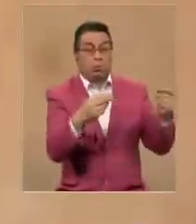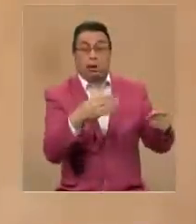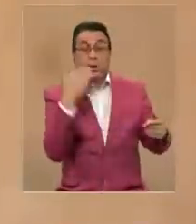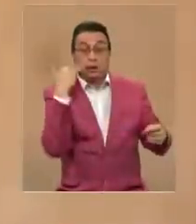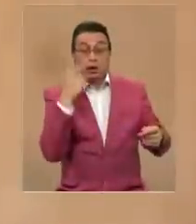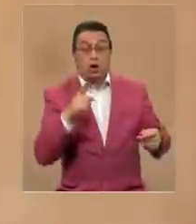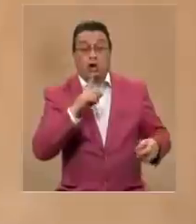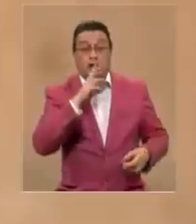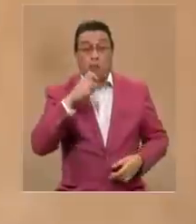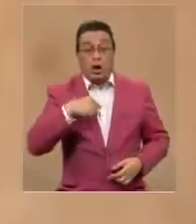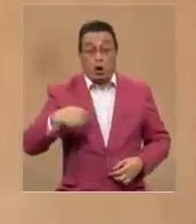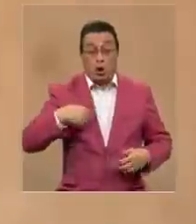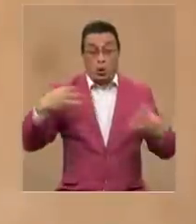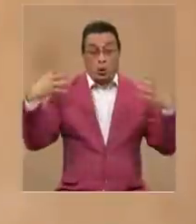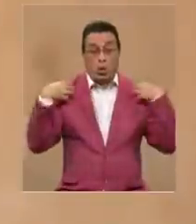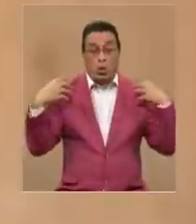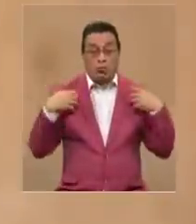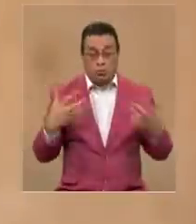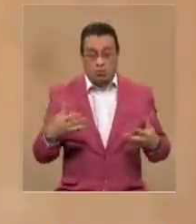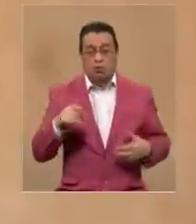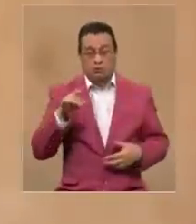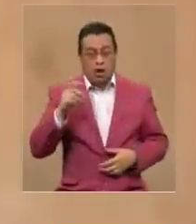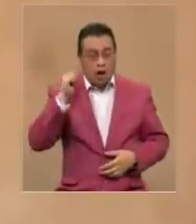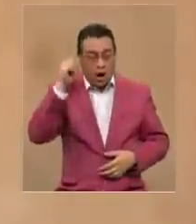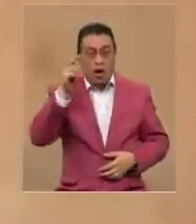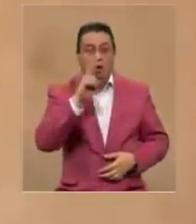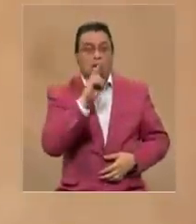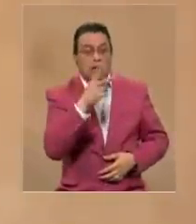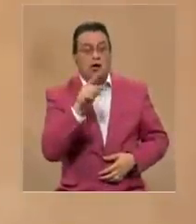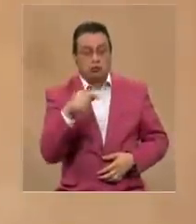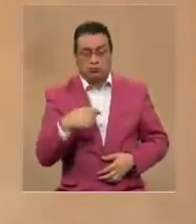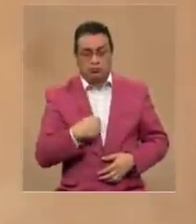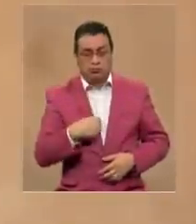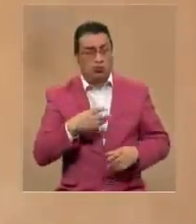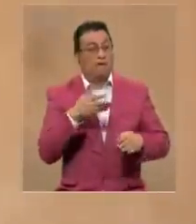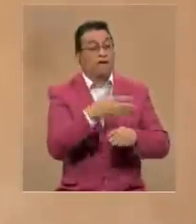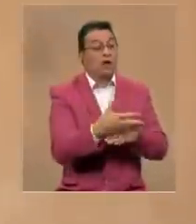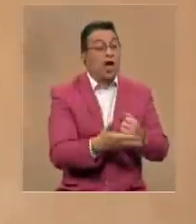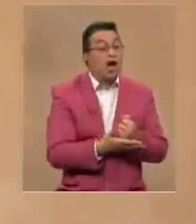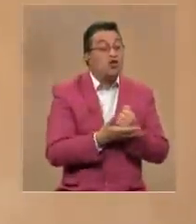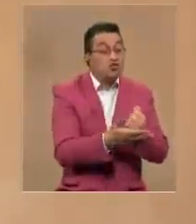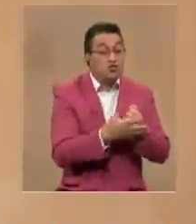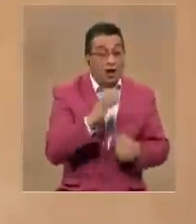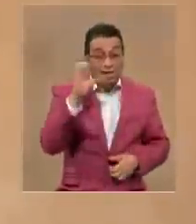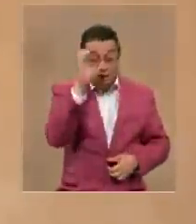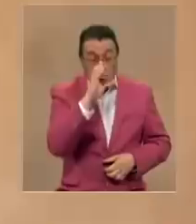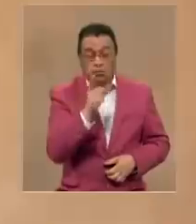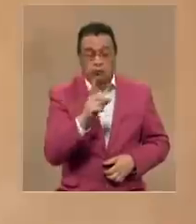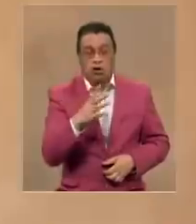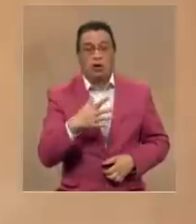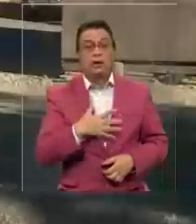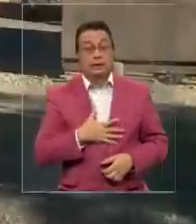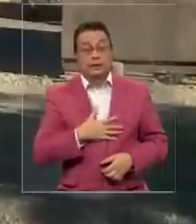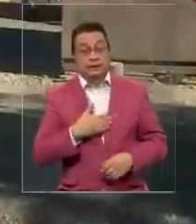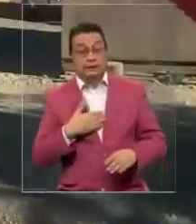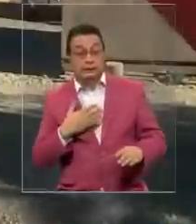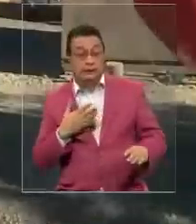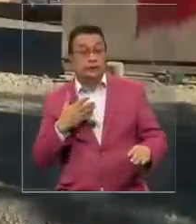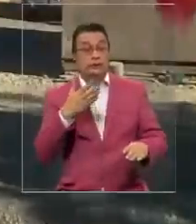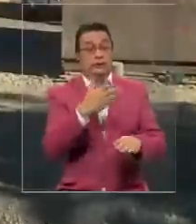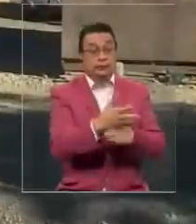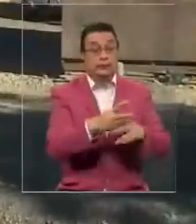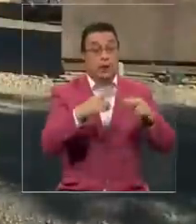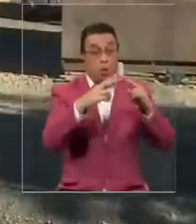pequeño Tomás. Eso en parte de lo que nos ha contado, dice que no participó de la búsqueda porque ya cuando él intentó llegar hasta el